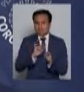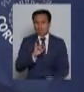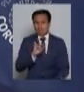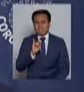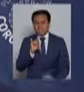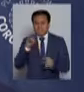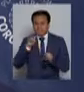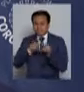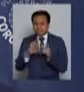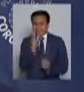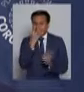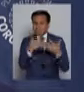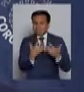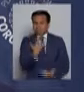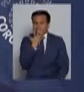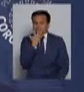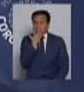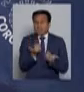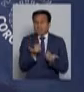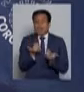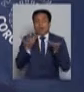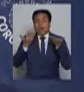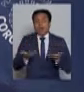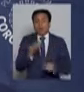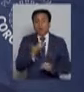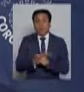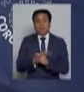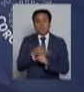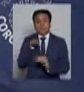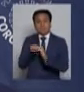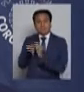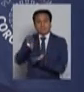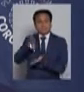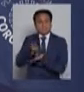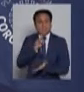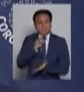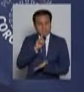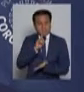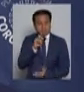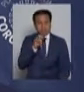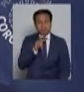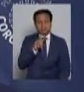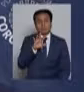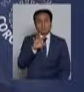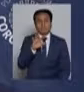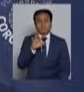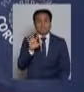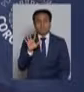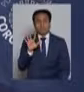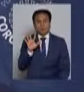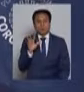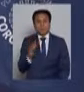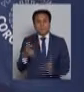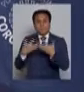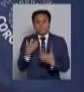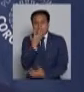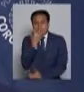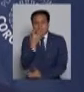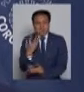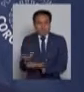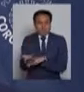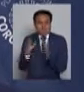y ventiladores. En este momento tenemos una reserva país de 255 ventiladores, o sea,